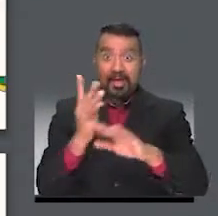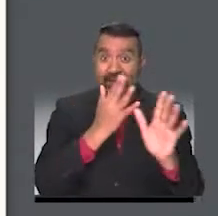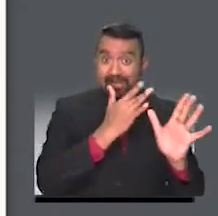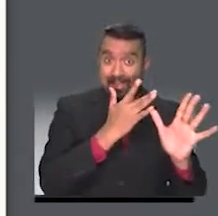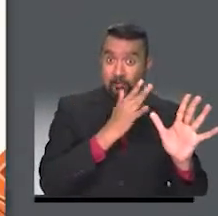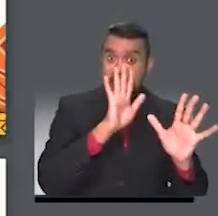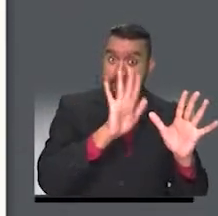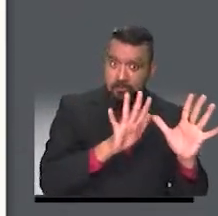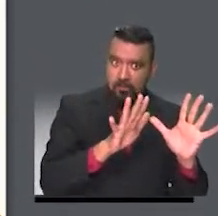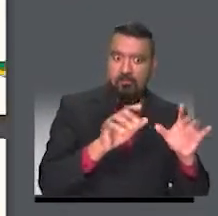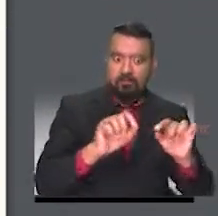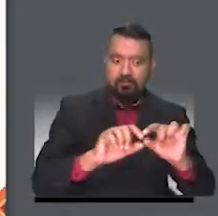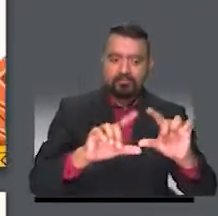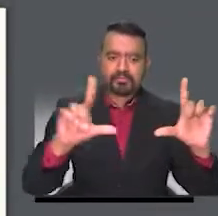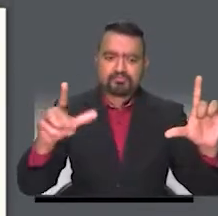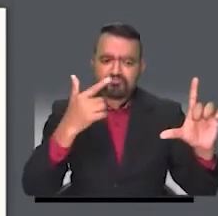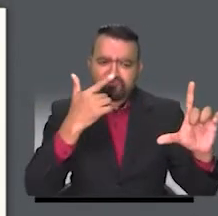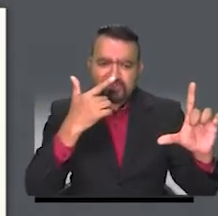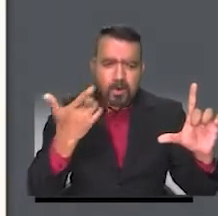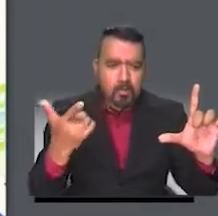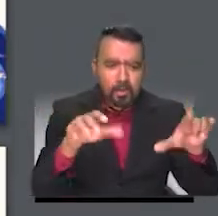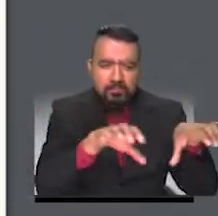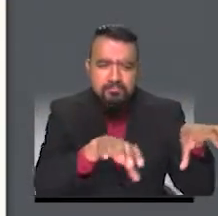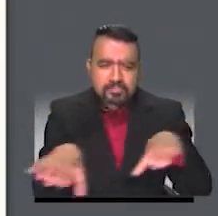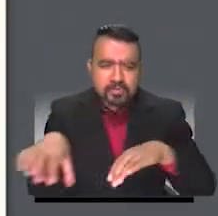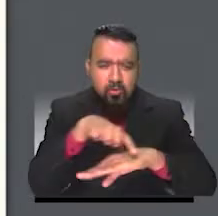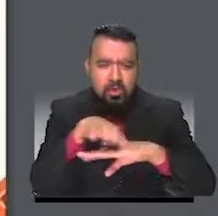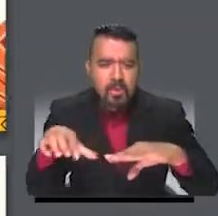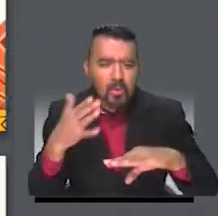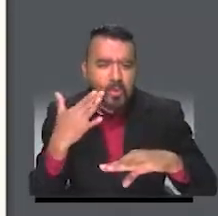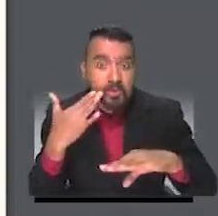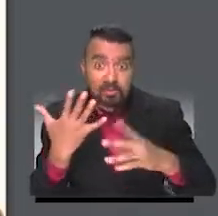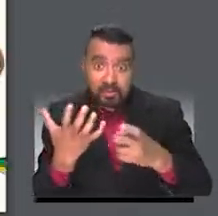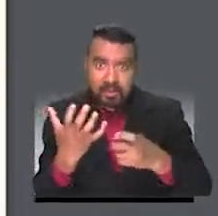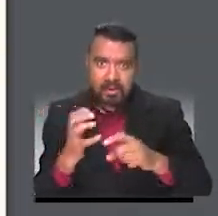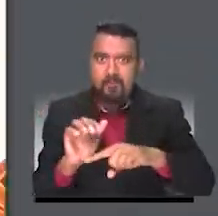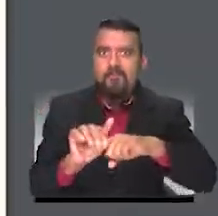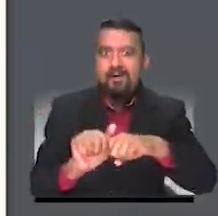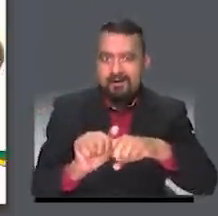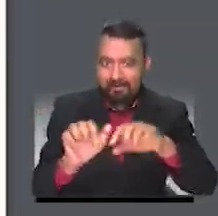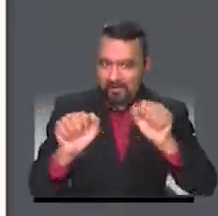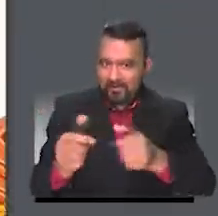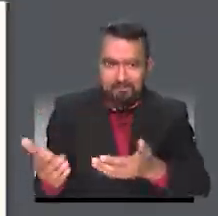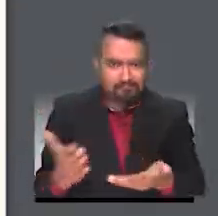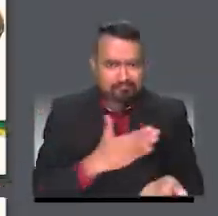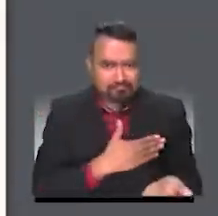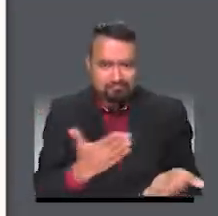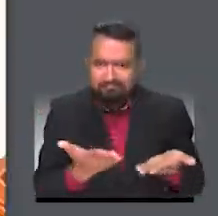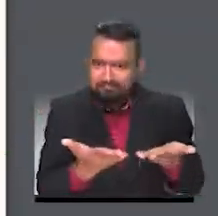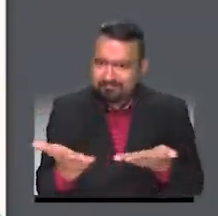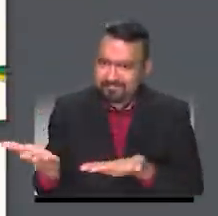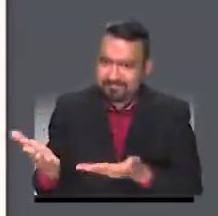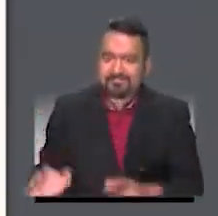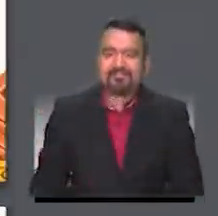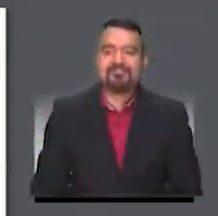puntocom prográmate y vivamos juntos las mejores fiestas de antioquia